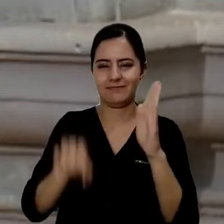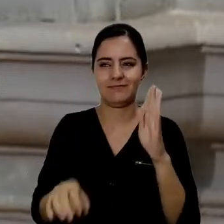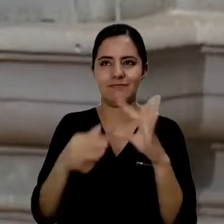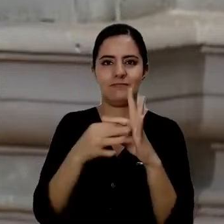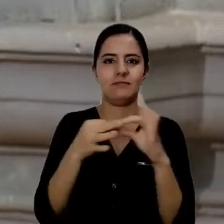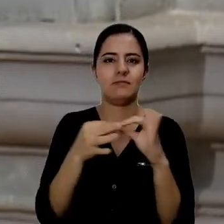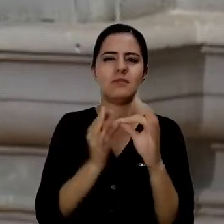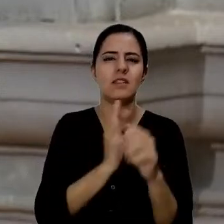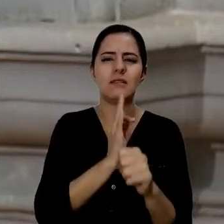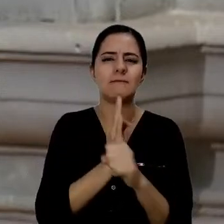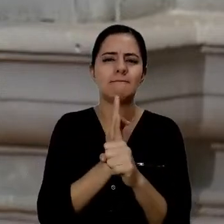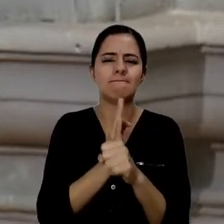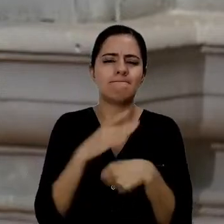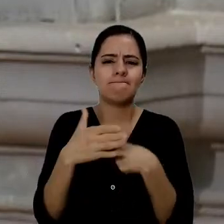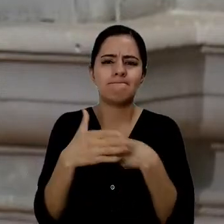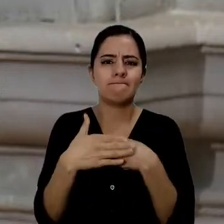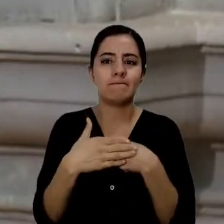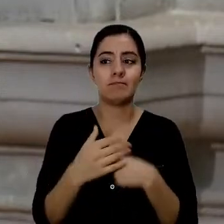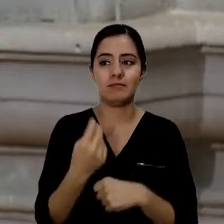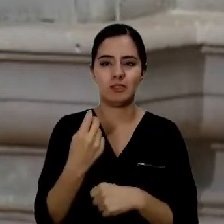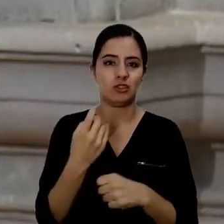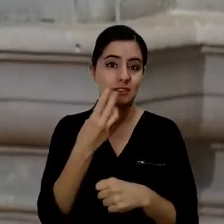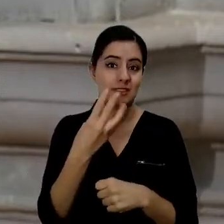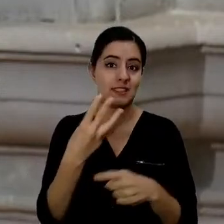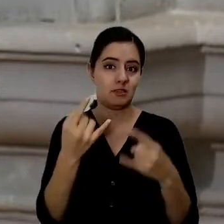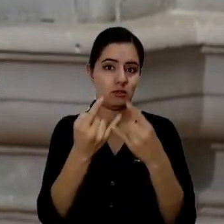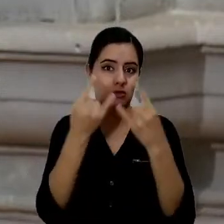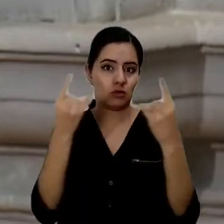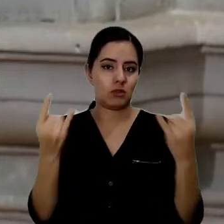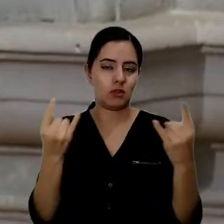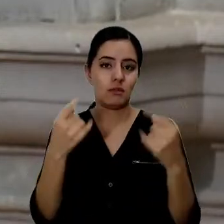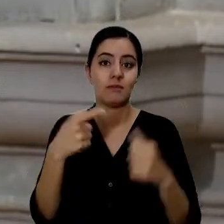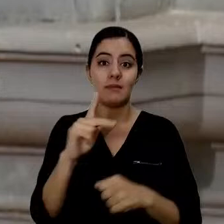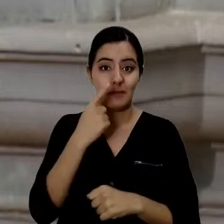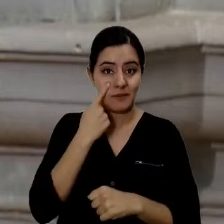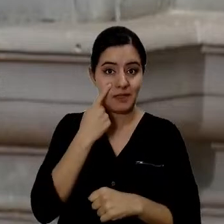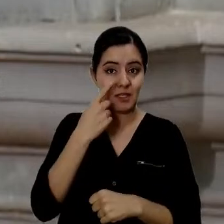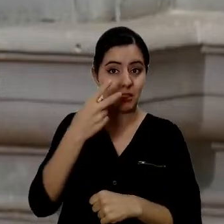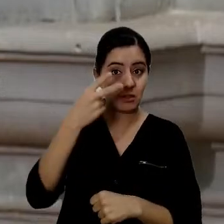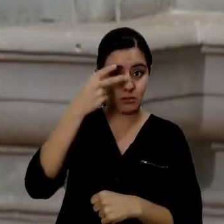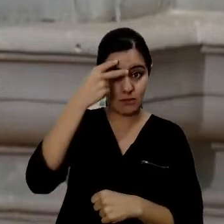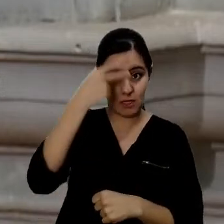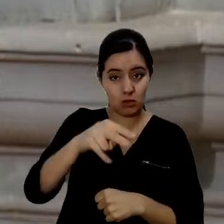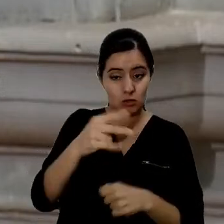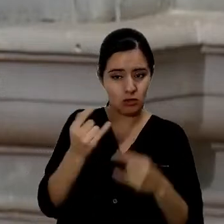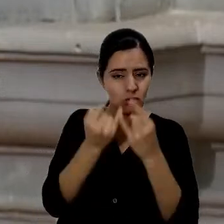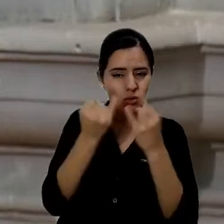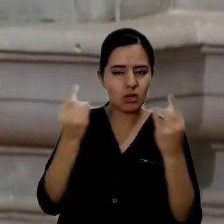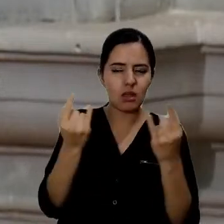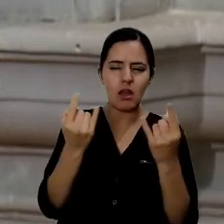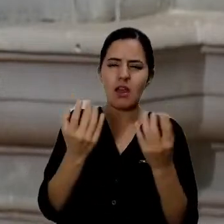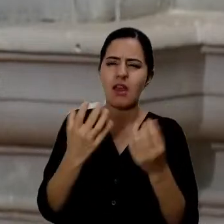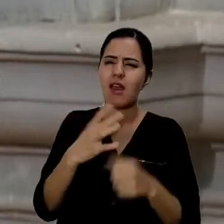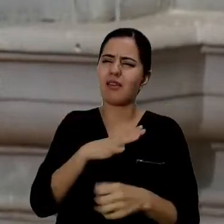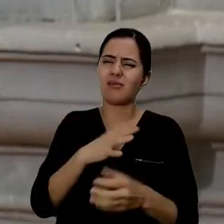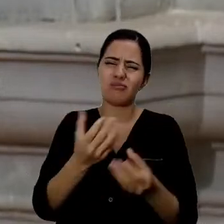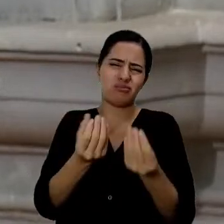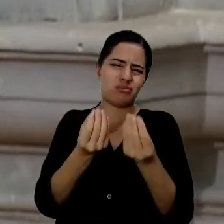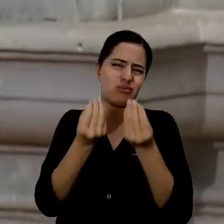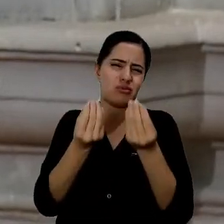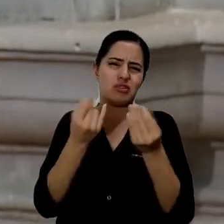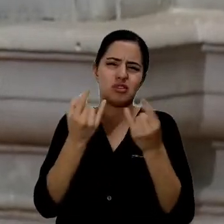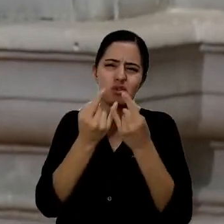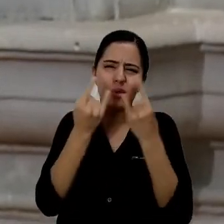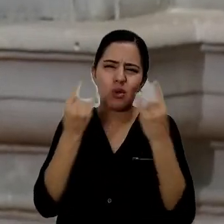inmediato esos 3 casos, pero en la historia de México se han cometido golpes de Estado